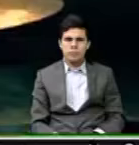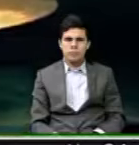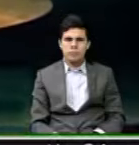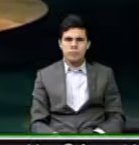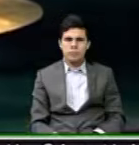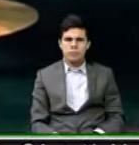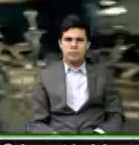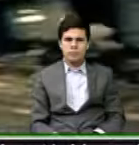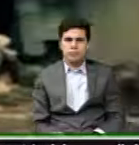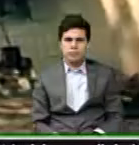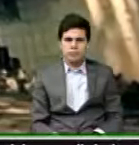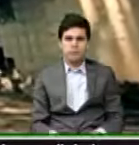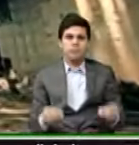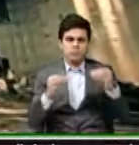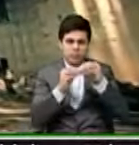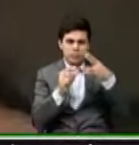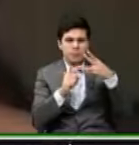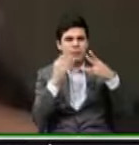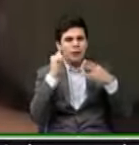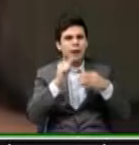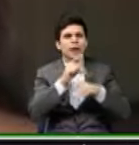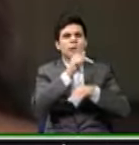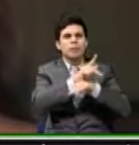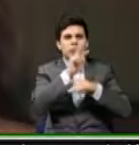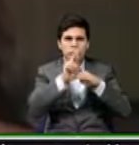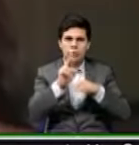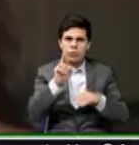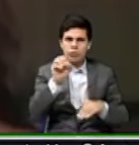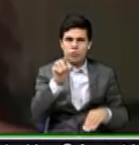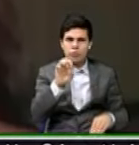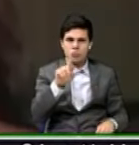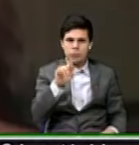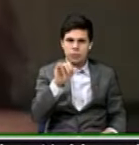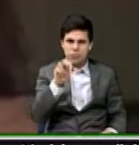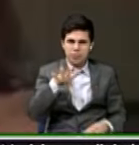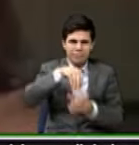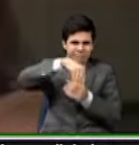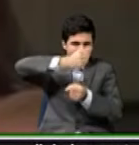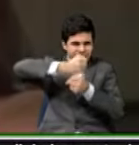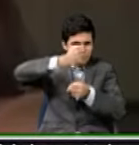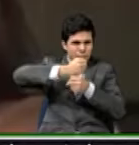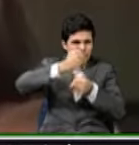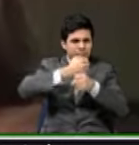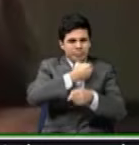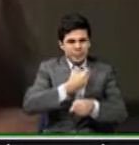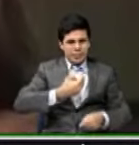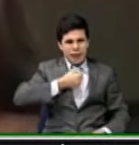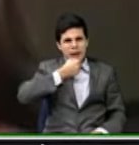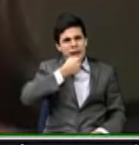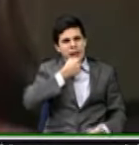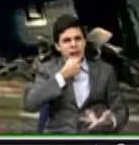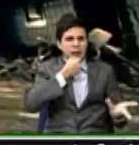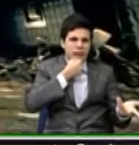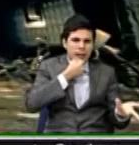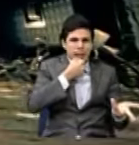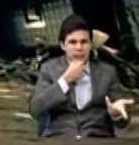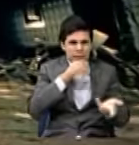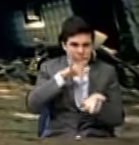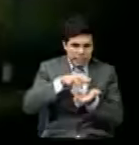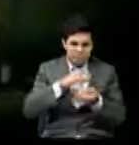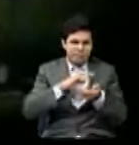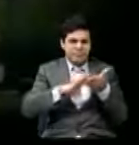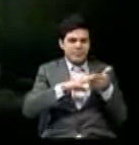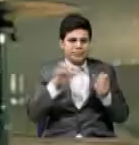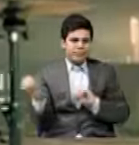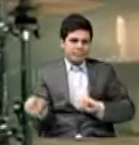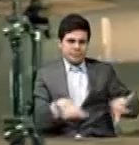A su vez, la actriz puertorriqueña Roselyn Sánchez renunció a su trabajo como copresentadora del certamen.